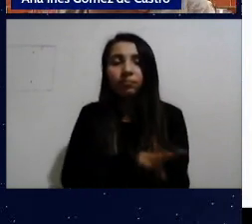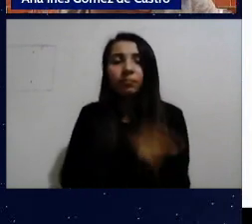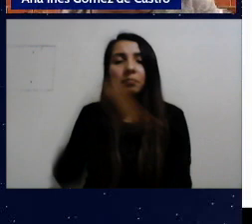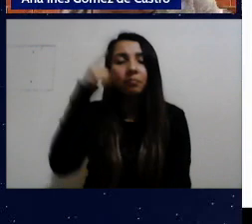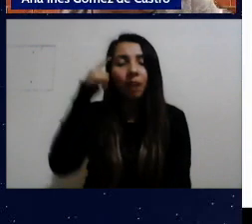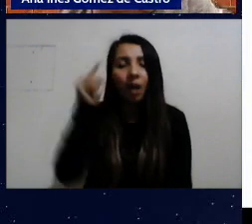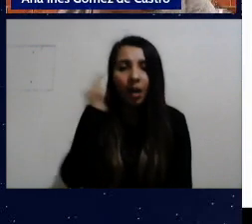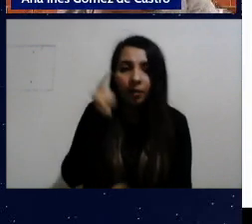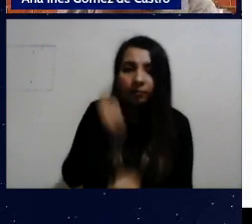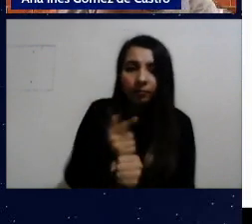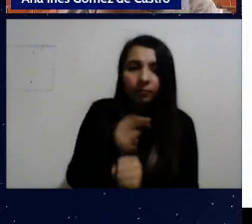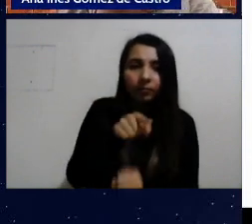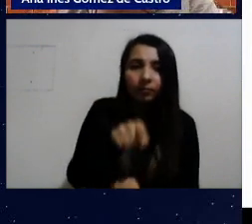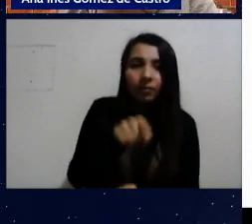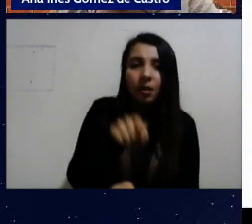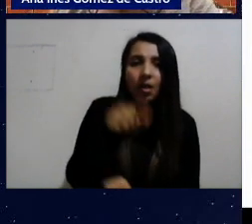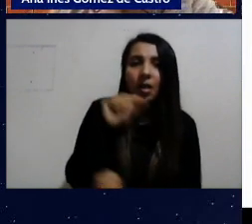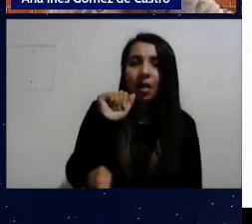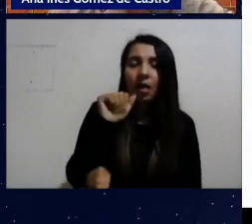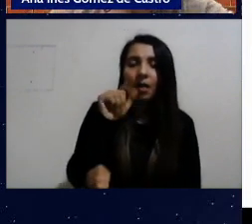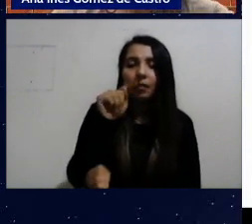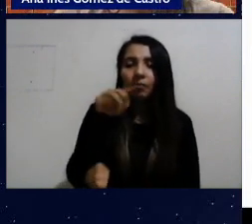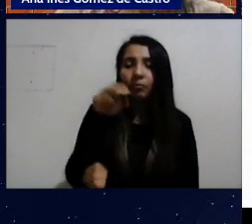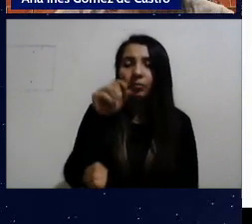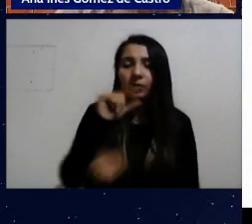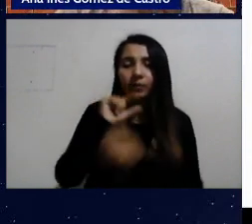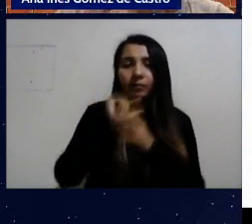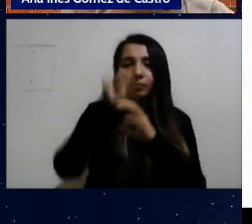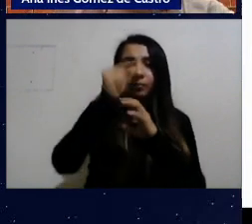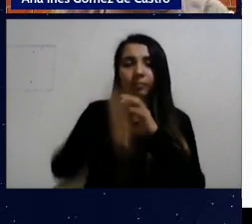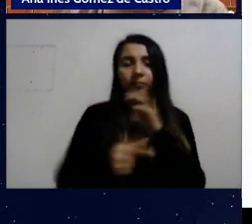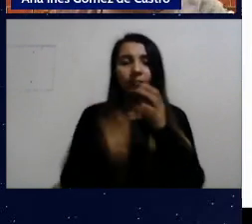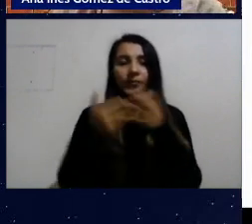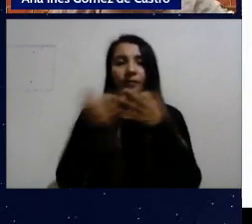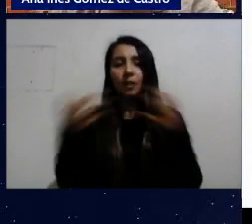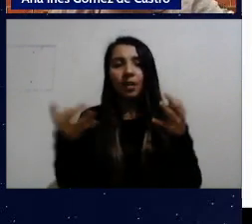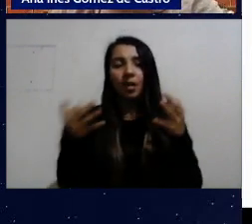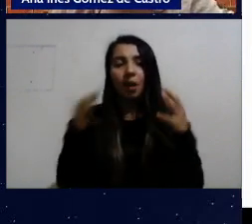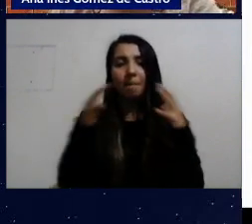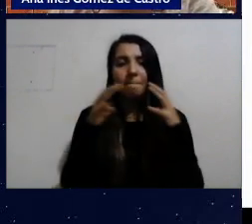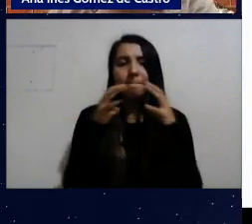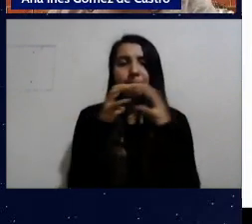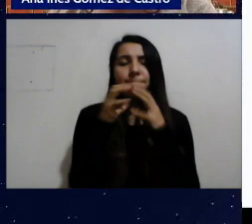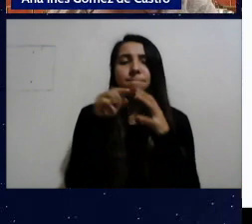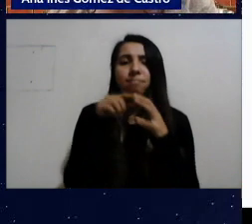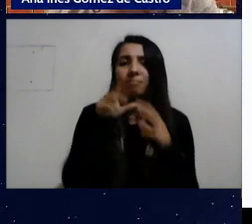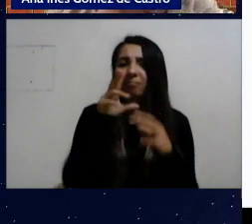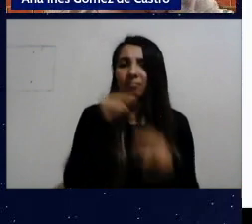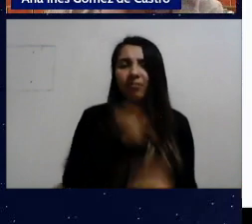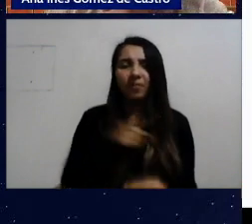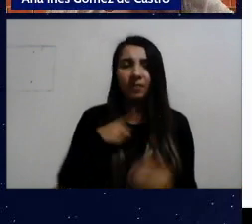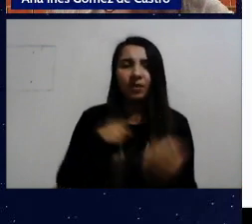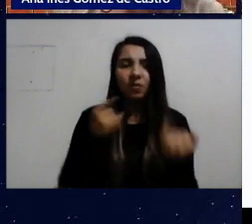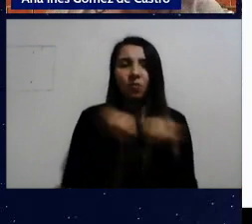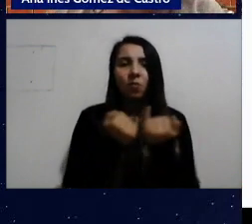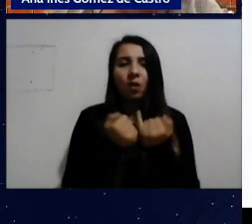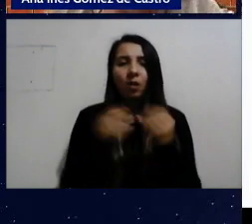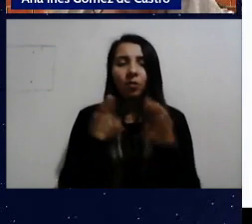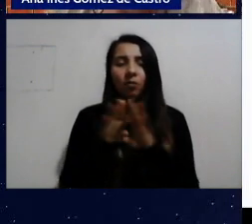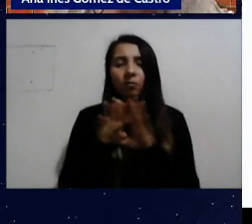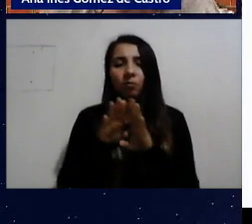descargas eléctricas, para tener en cuenta que la atmósfera de la Tierra temprana no tenía por qué ser tan reductora como